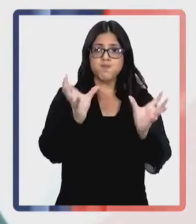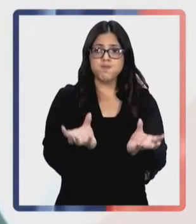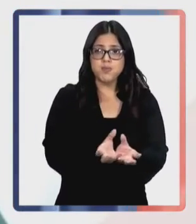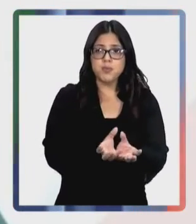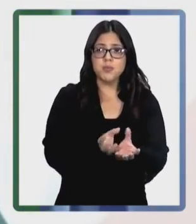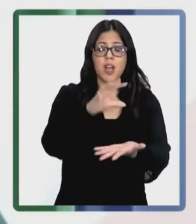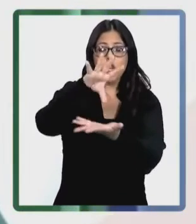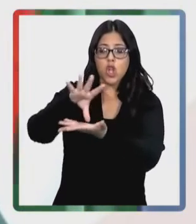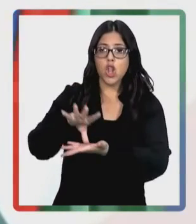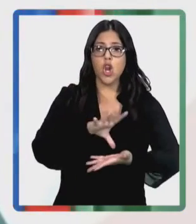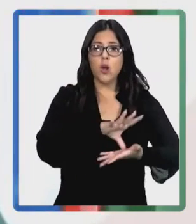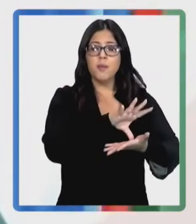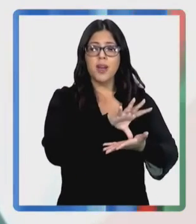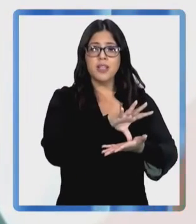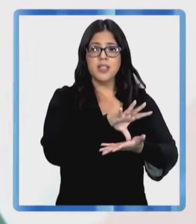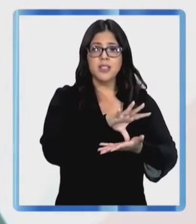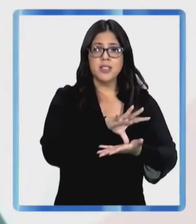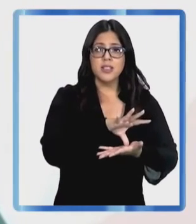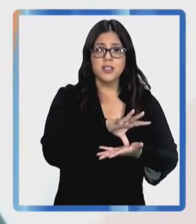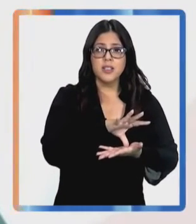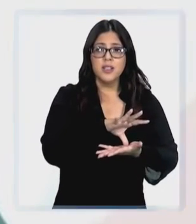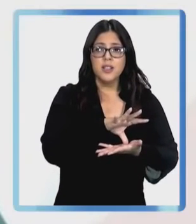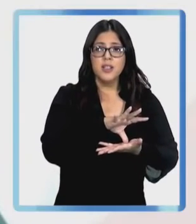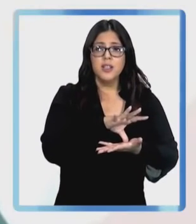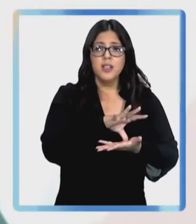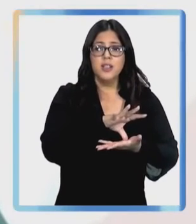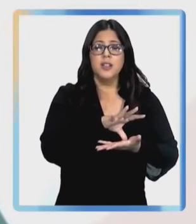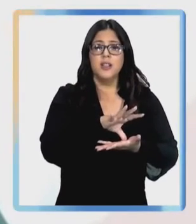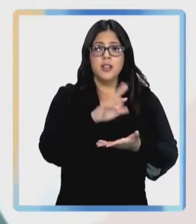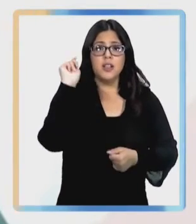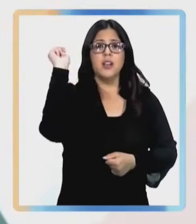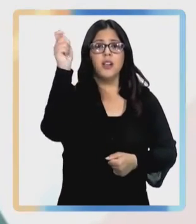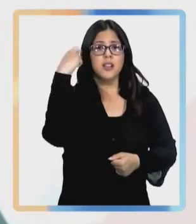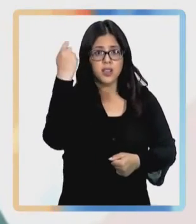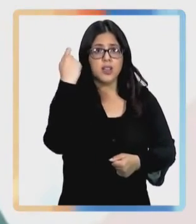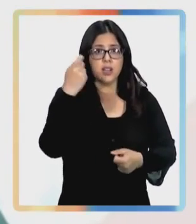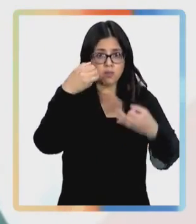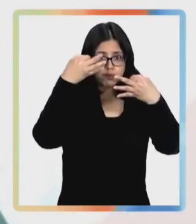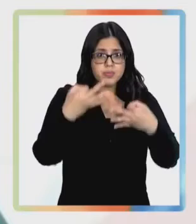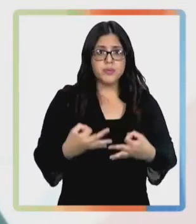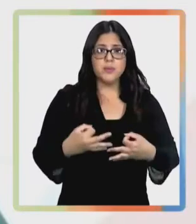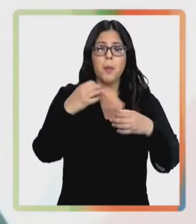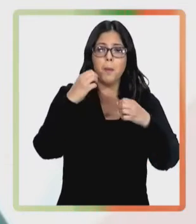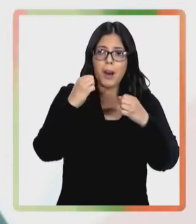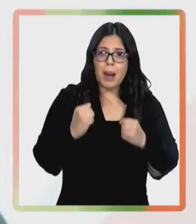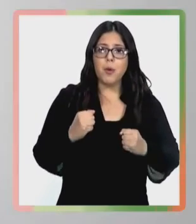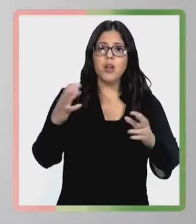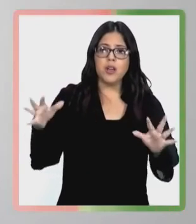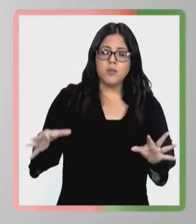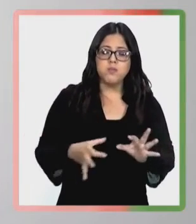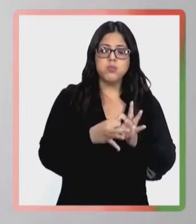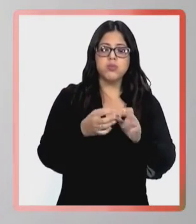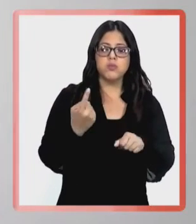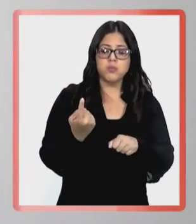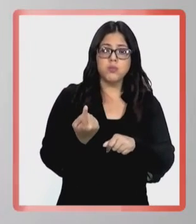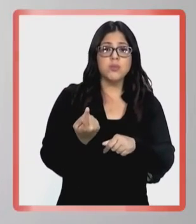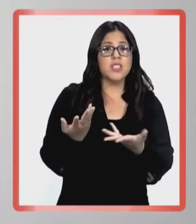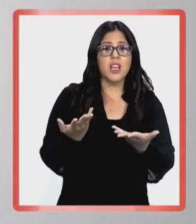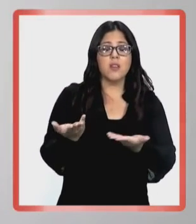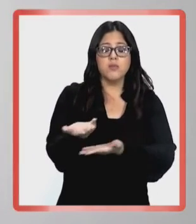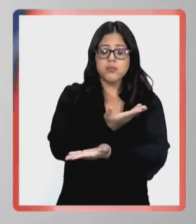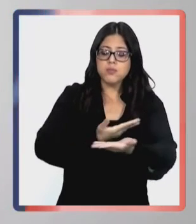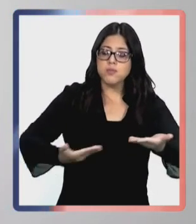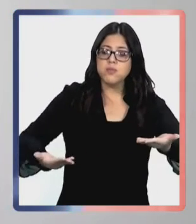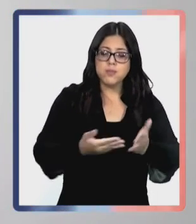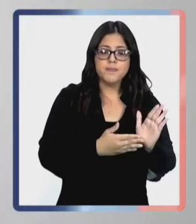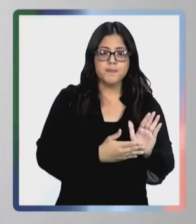En todos los países, digamos, se pone como hito Septiembre Dorado para poder socializar la problemática del cáncer